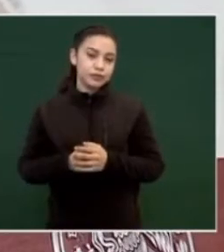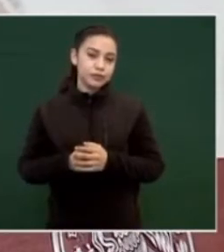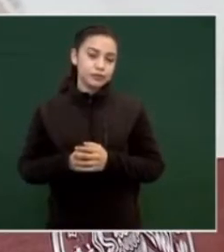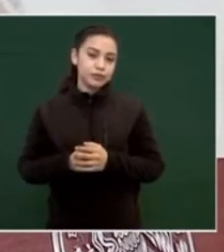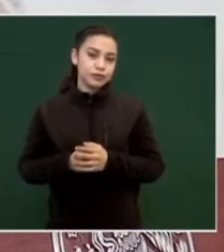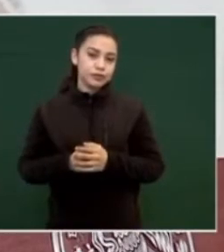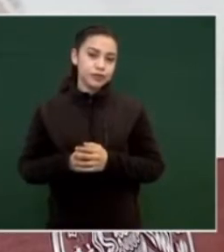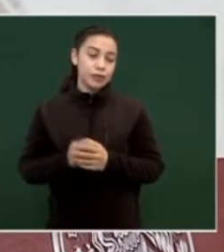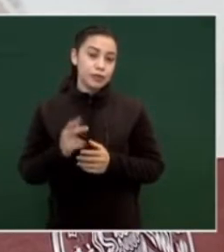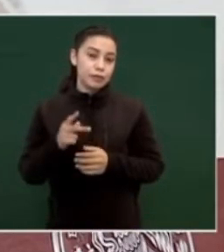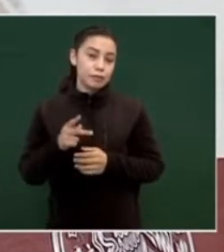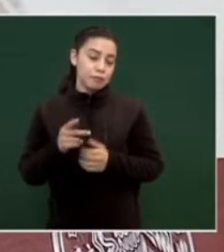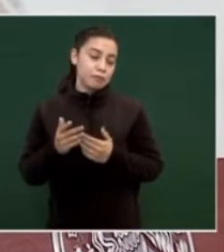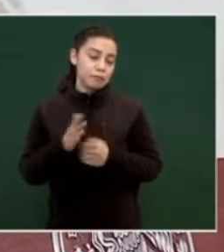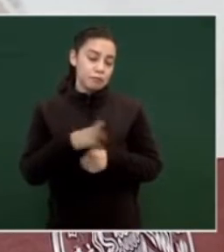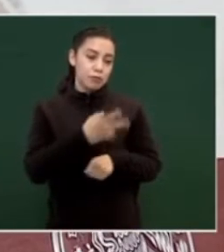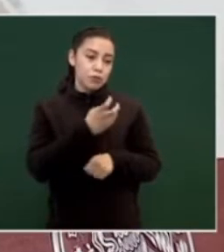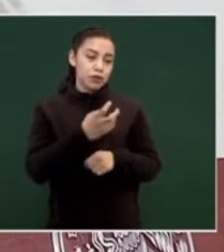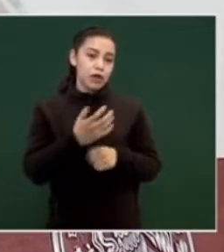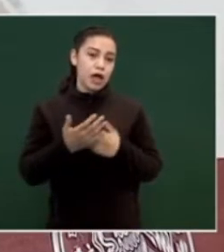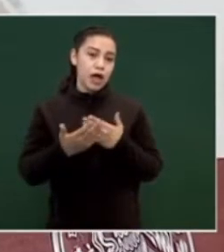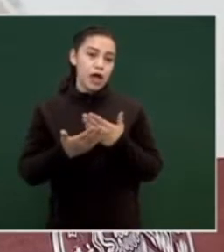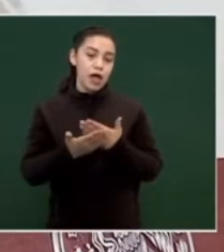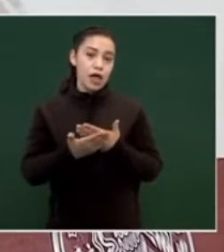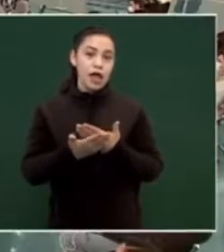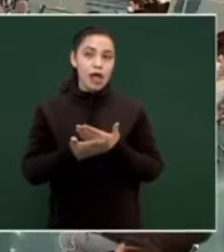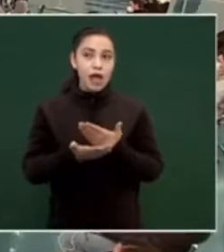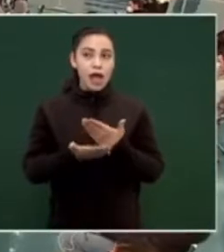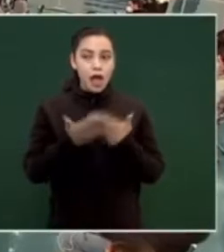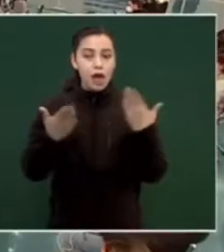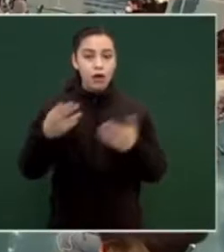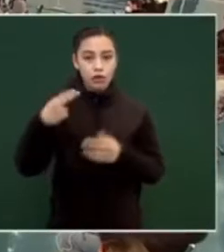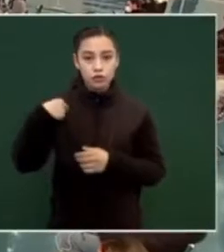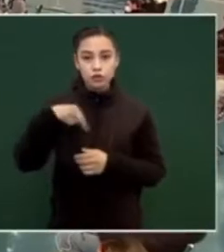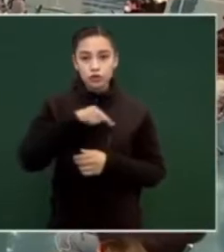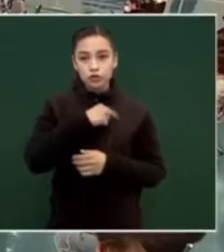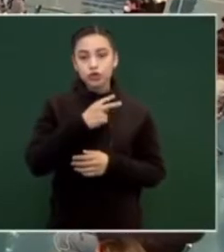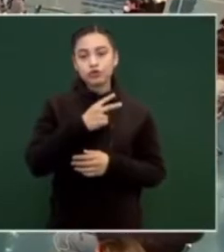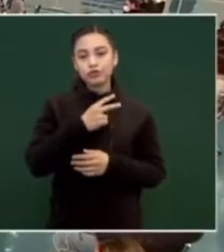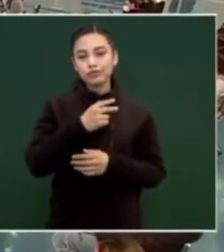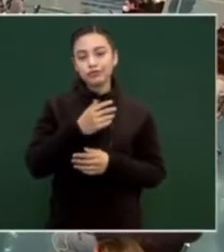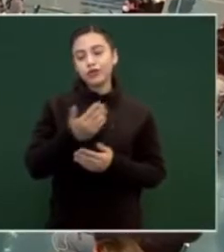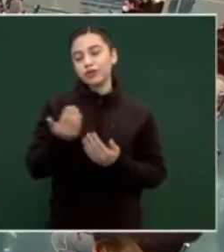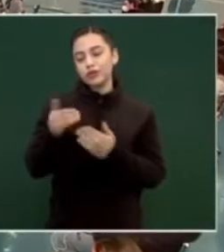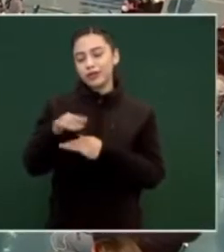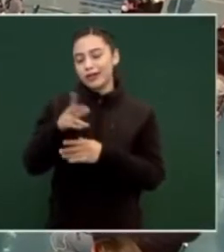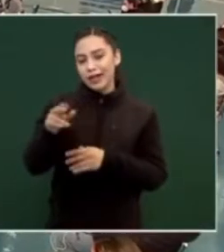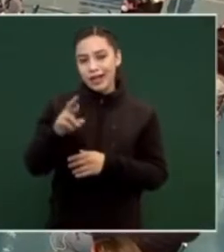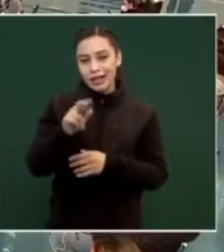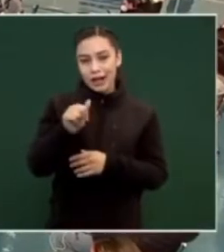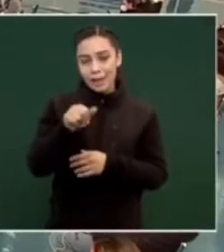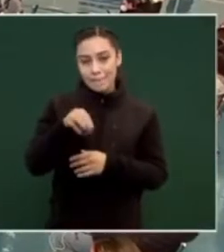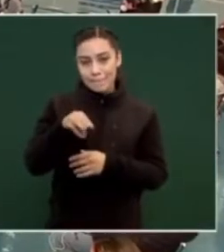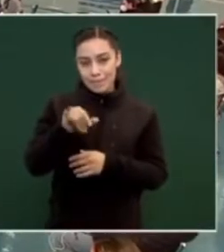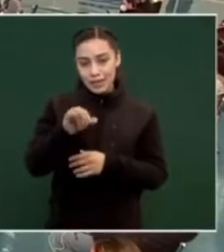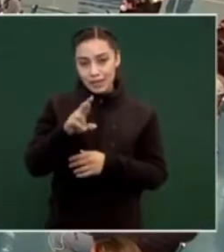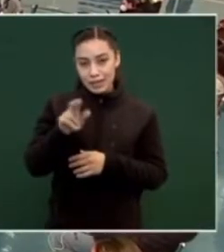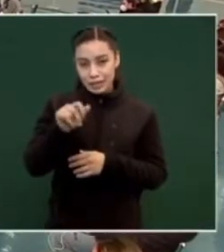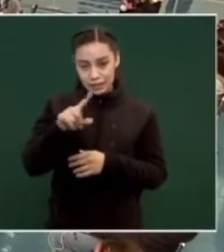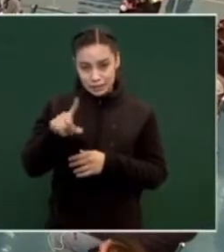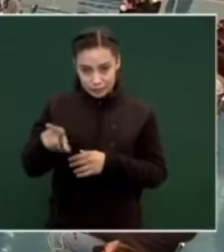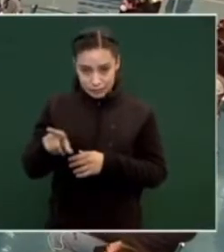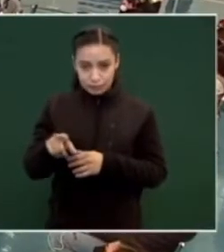y ahora que estamos hablando de ramírez y ramírez el gran poeta